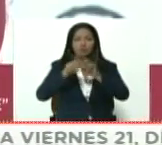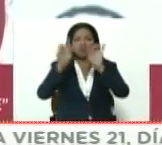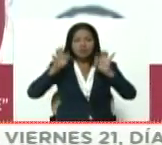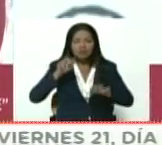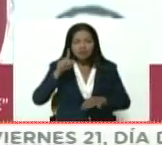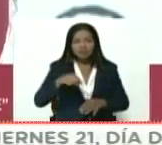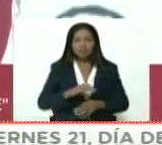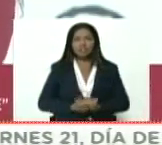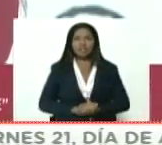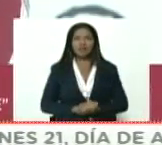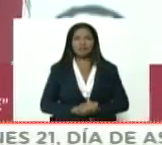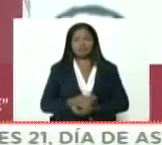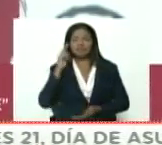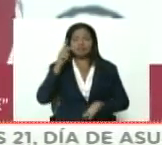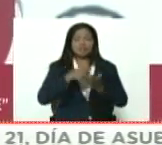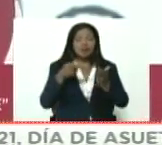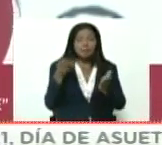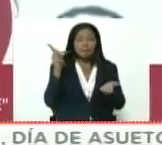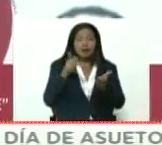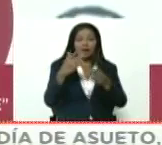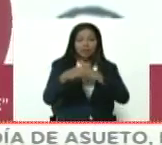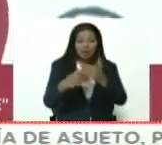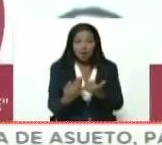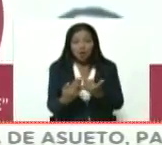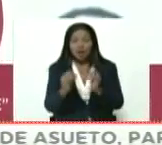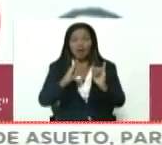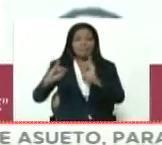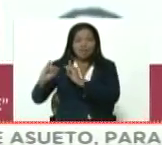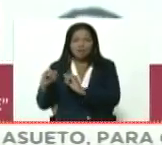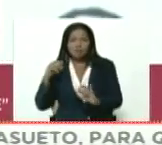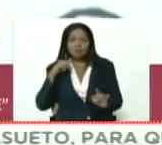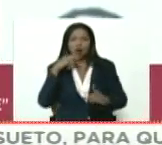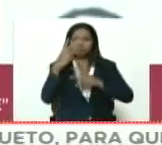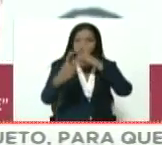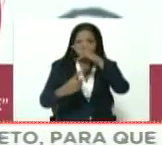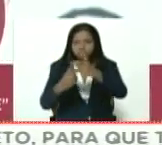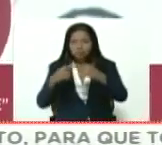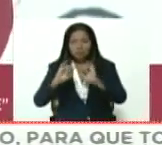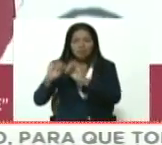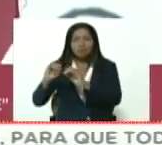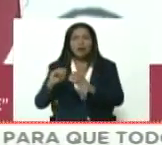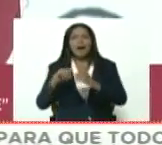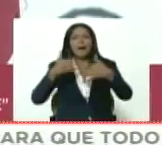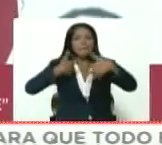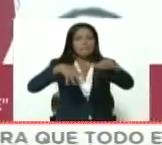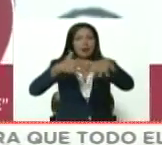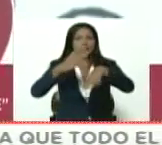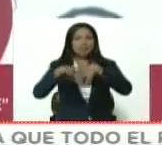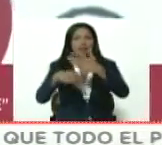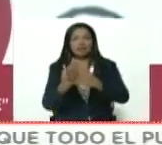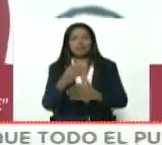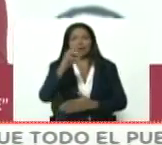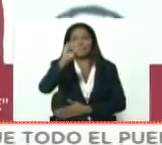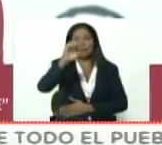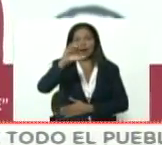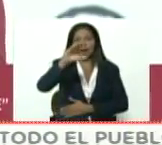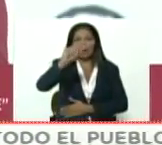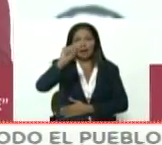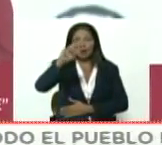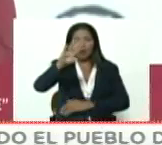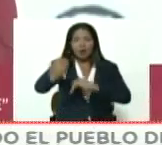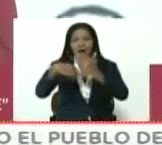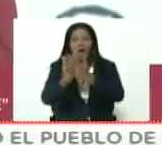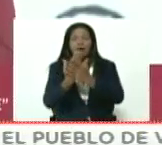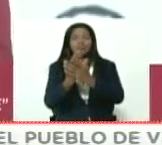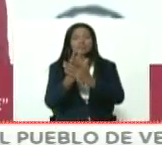febrero, presidente, la juventud estuvo haciendo la misma ruta y la misma marcha que hicieron nuestros patriotas desde Macarao hasta la